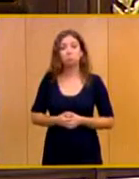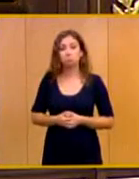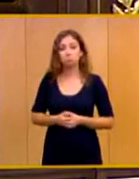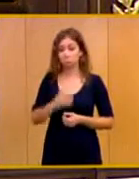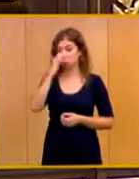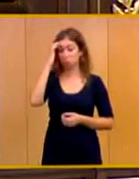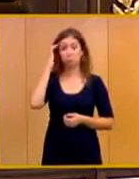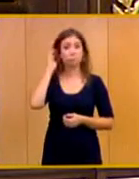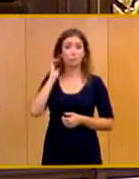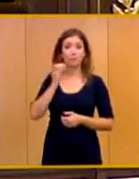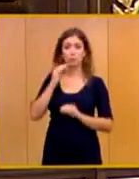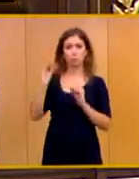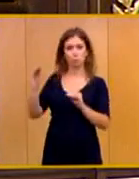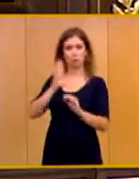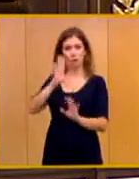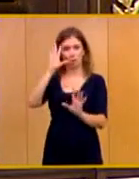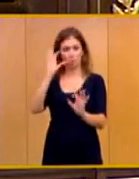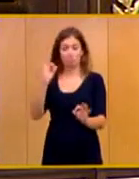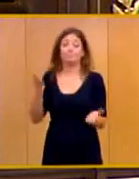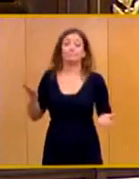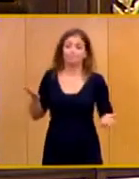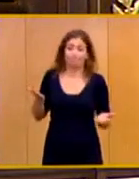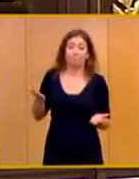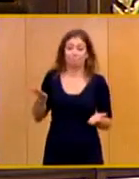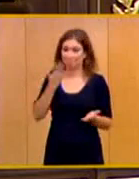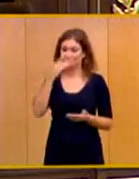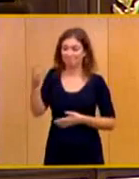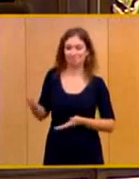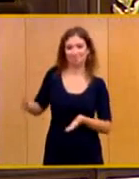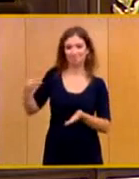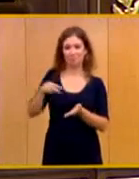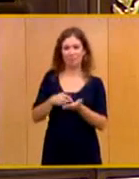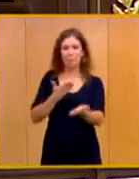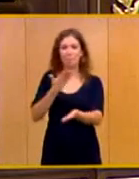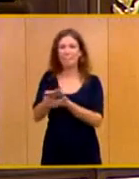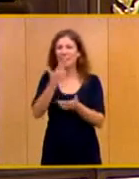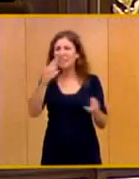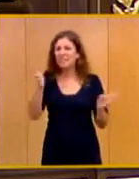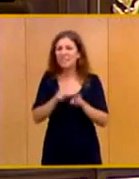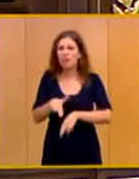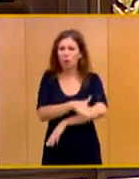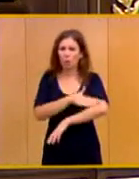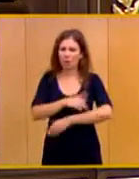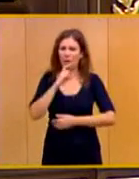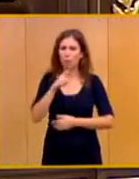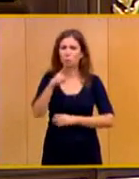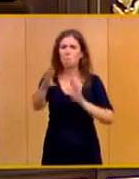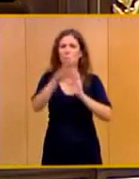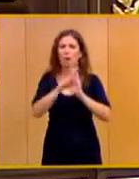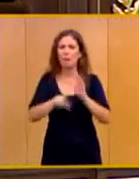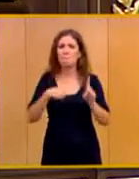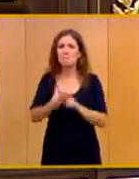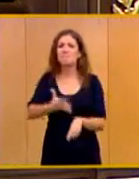es coherente, claro que para subir aquí a presentar una moción de censura hay que tener un programa y el valor de explicarlo a los